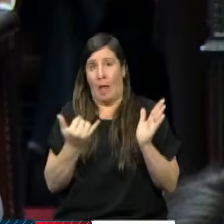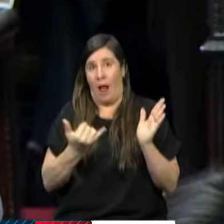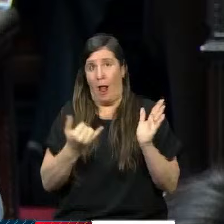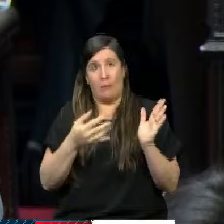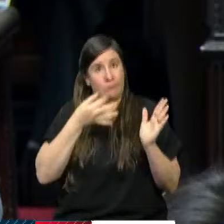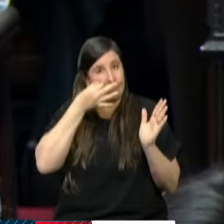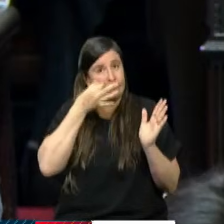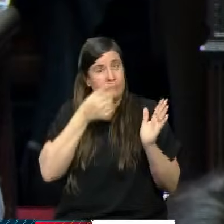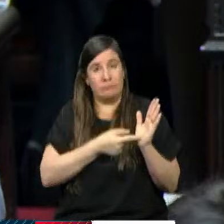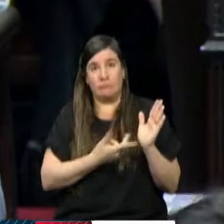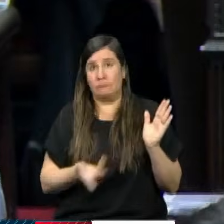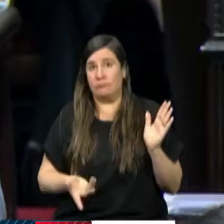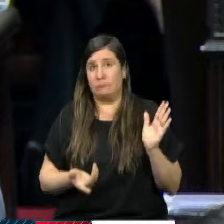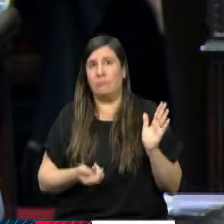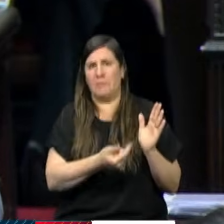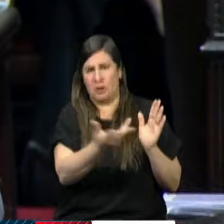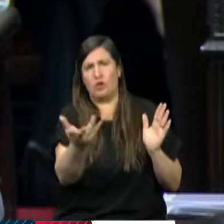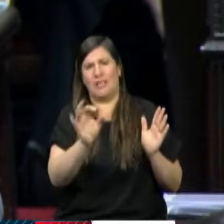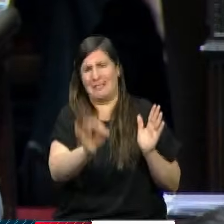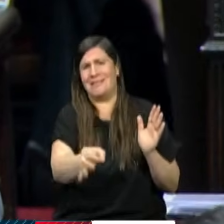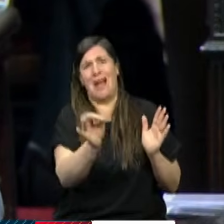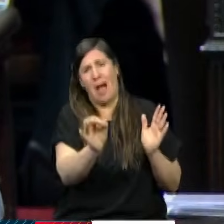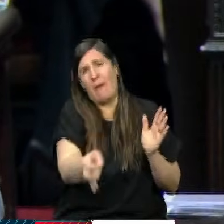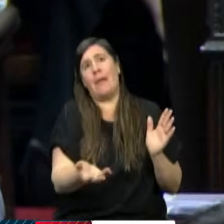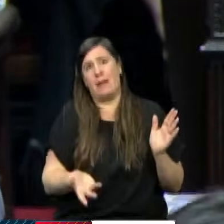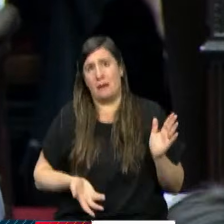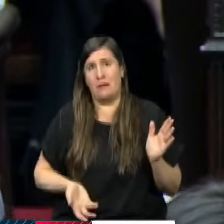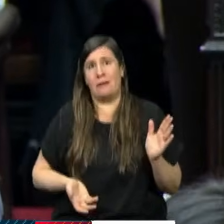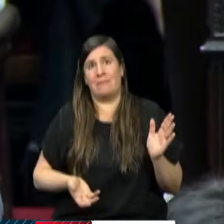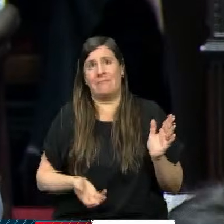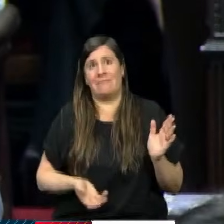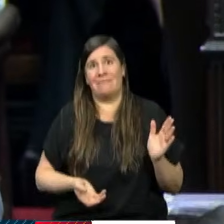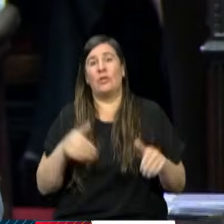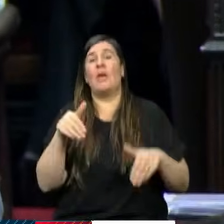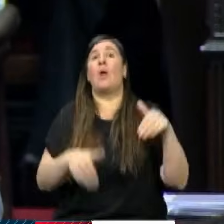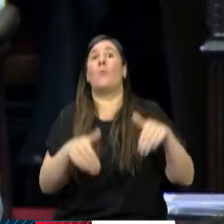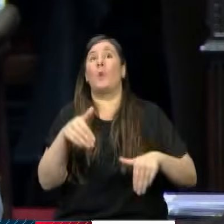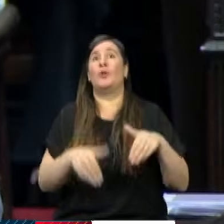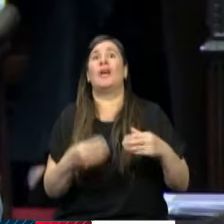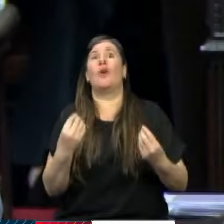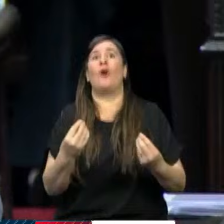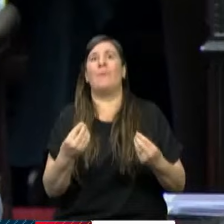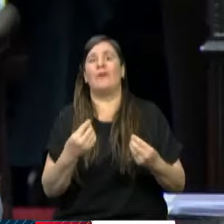que los argentinos perciben y por eso votan como votan.